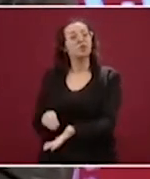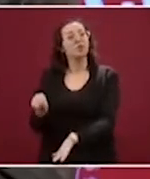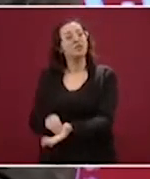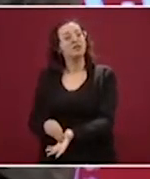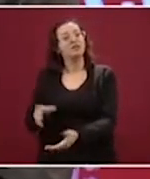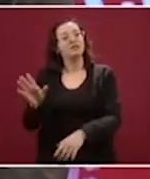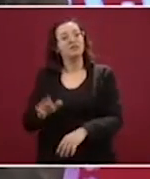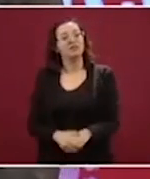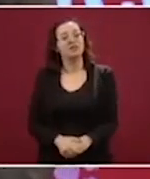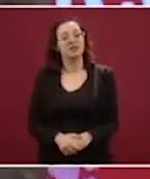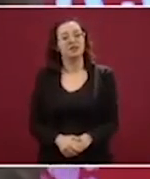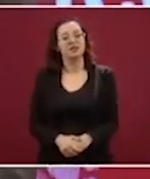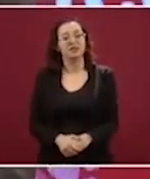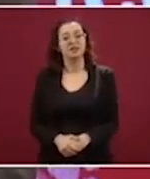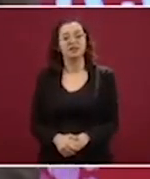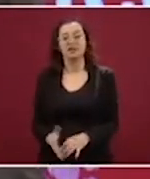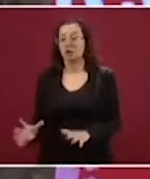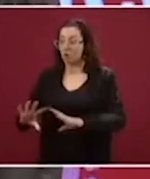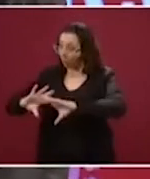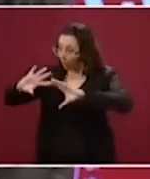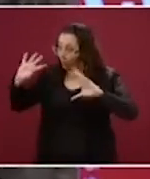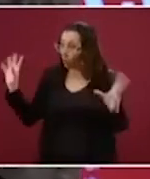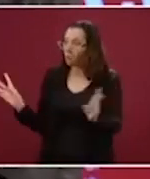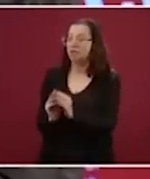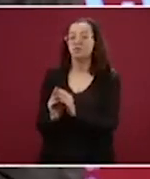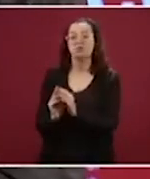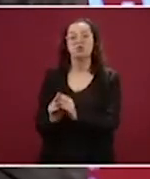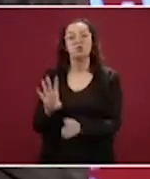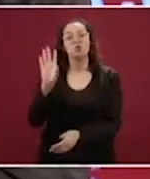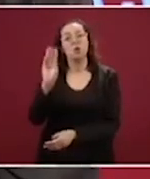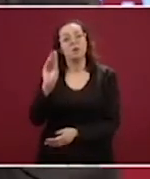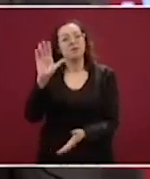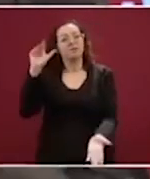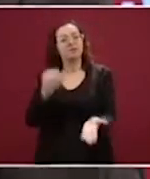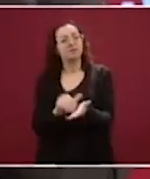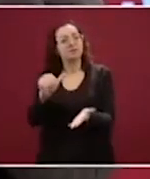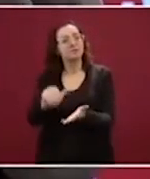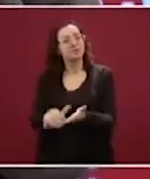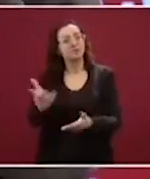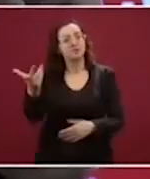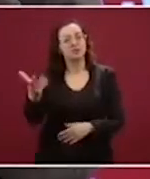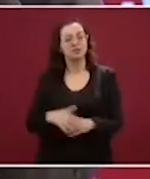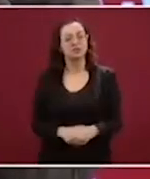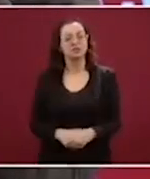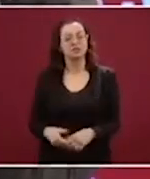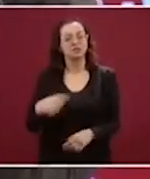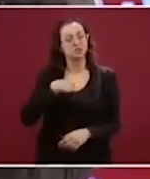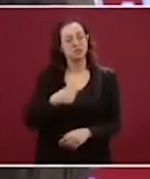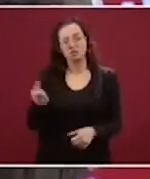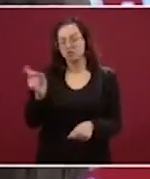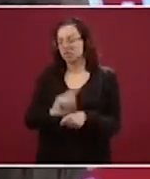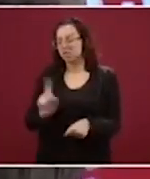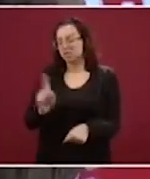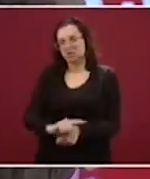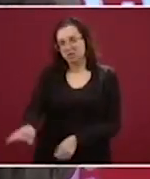porque el estimado son 90 mil millones. Y lo traigo aquí,